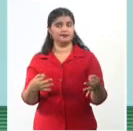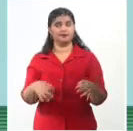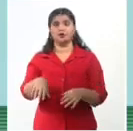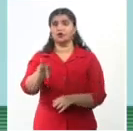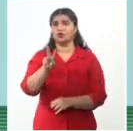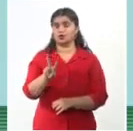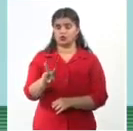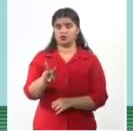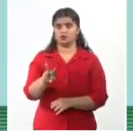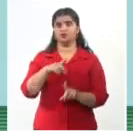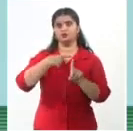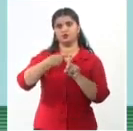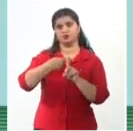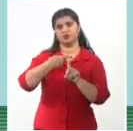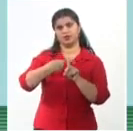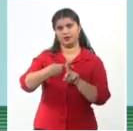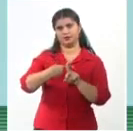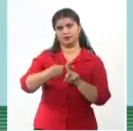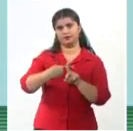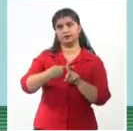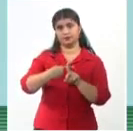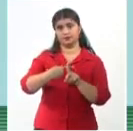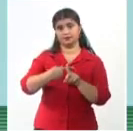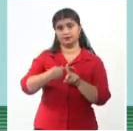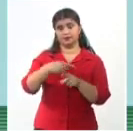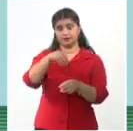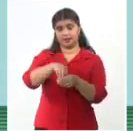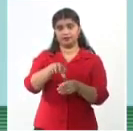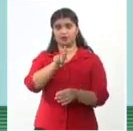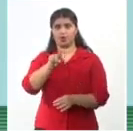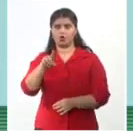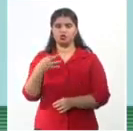casos de los 11 municipios que tiene,